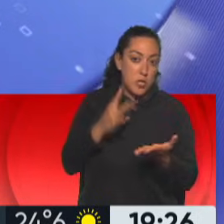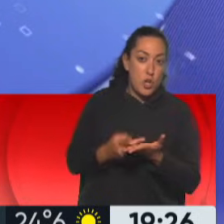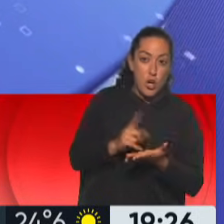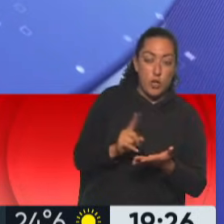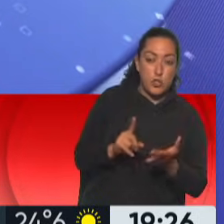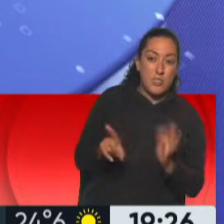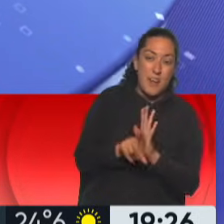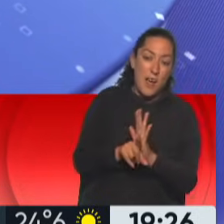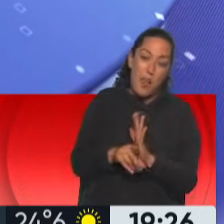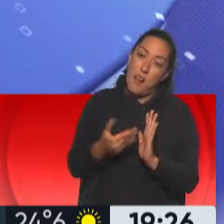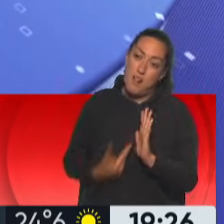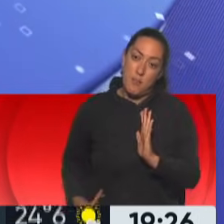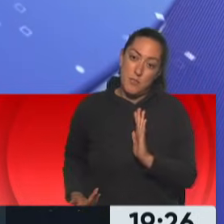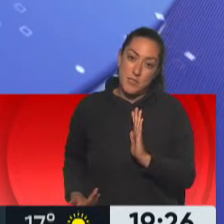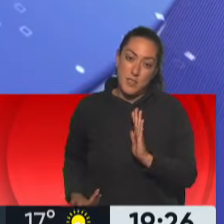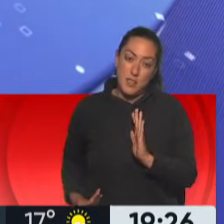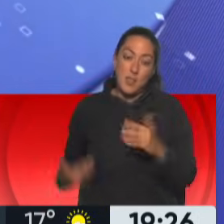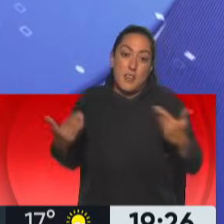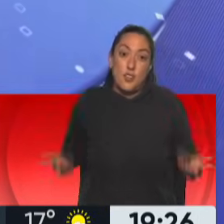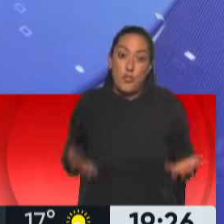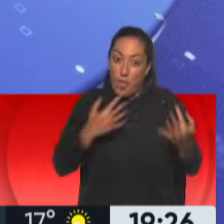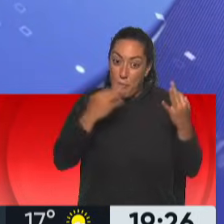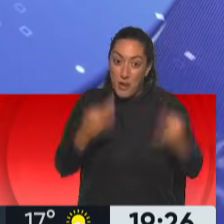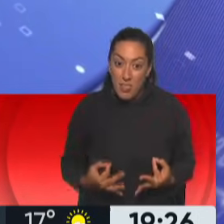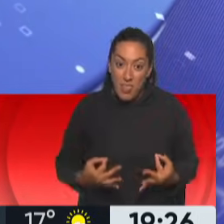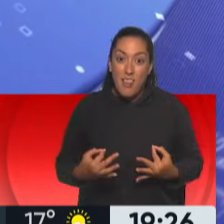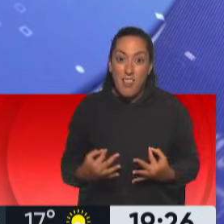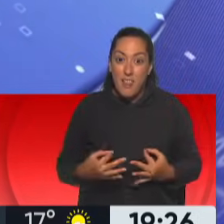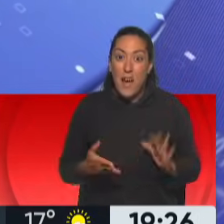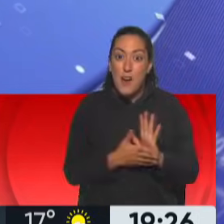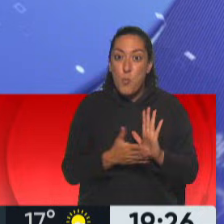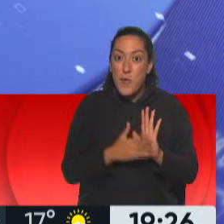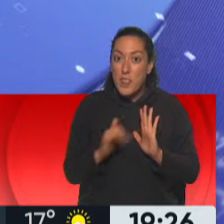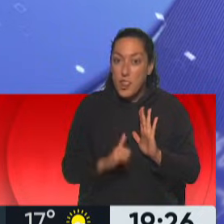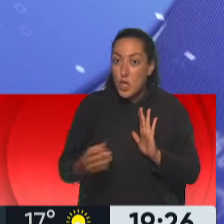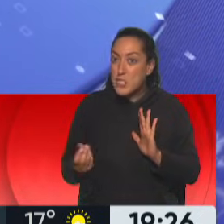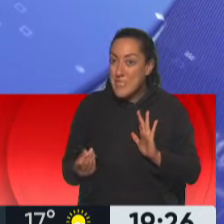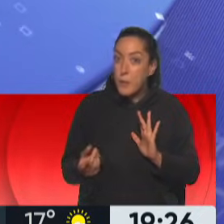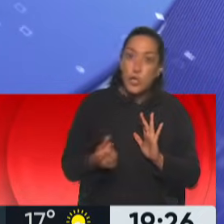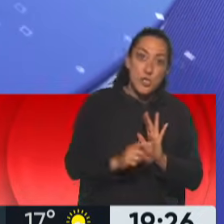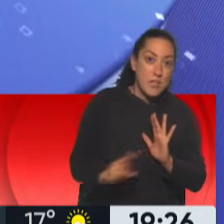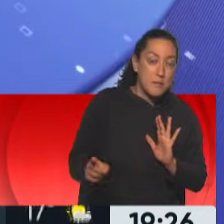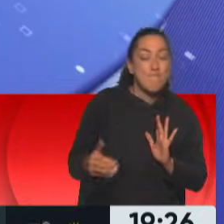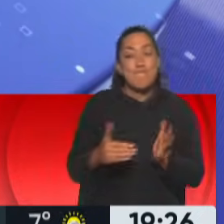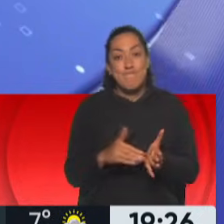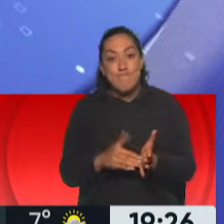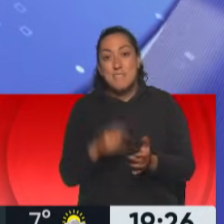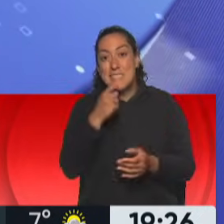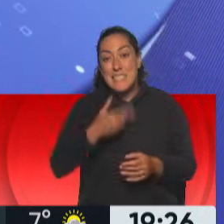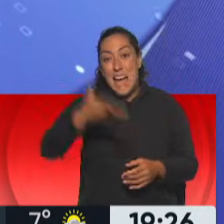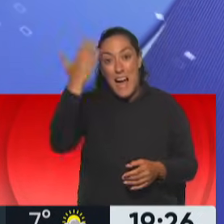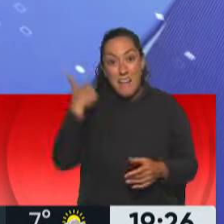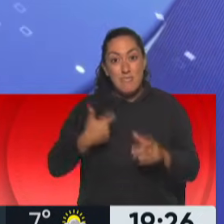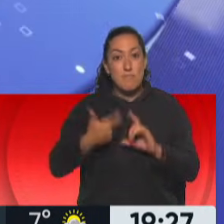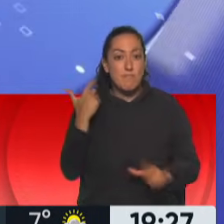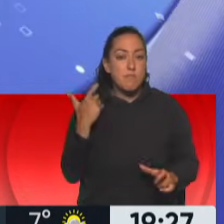presidente legítimo, bueno, no sé hasta dónde realmente ese antecedente es importante, Leti. Ahora sí, tomamos ese antecedente. Estados Unidos se quedó